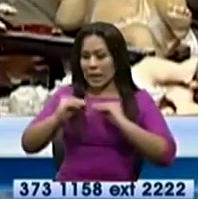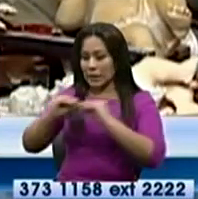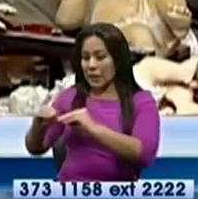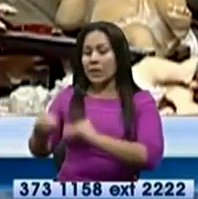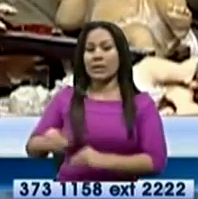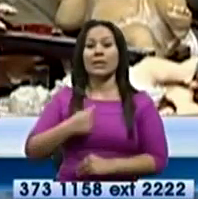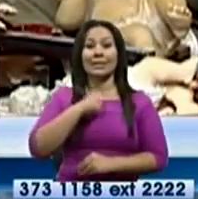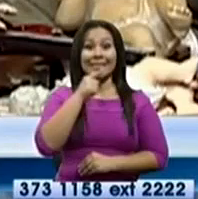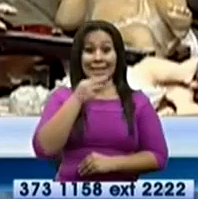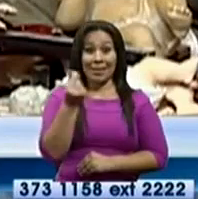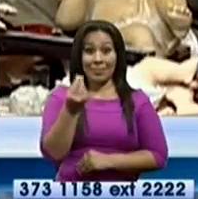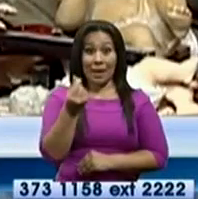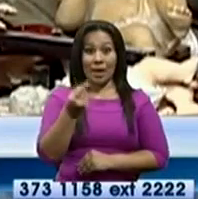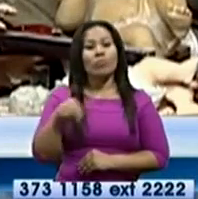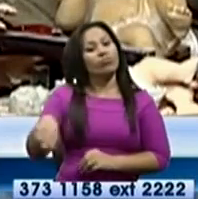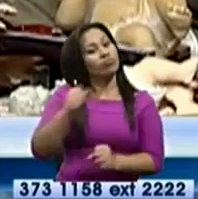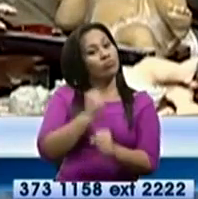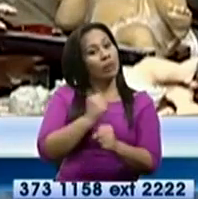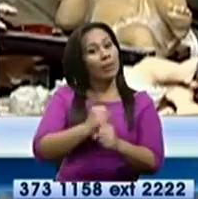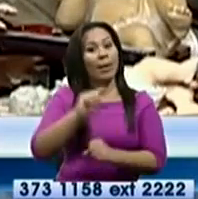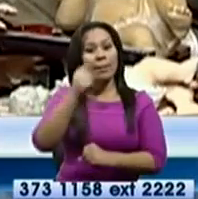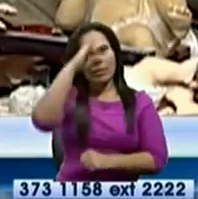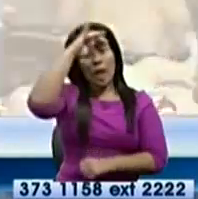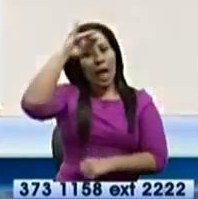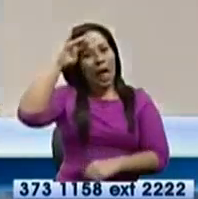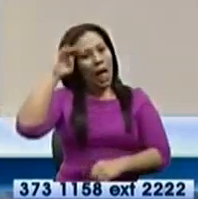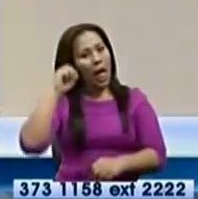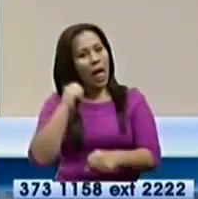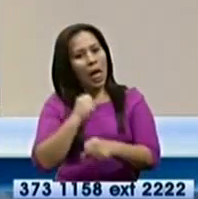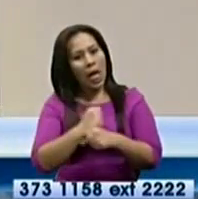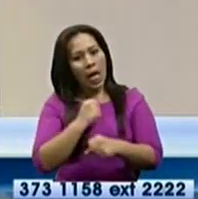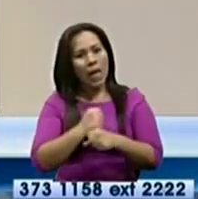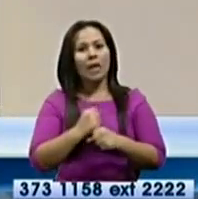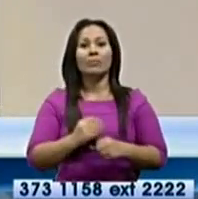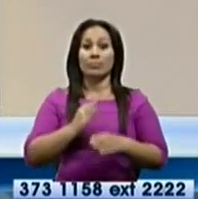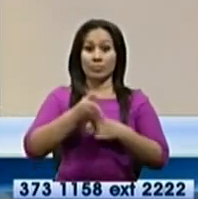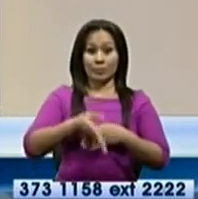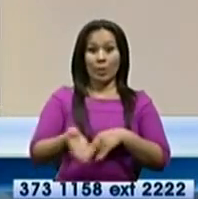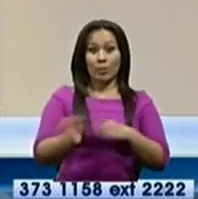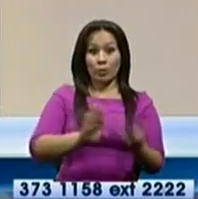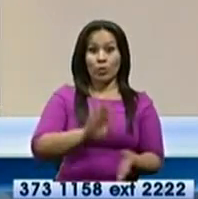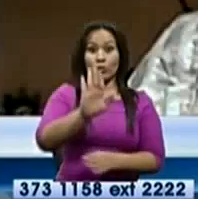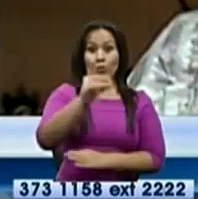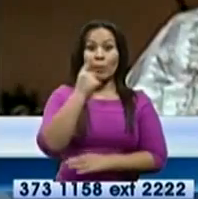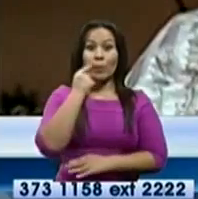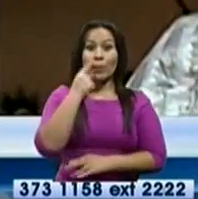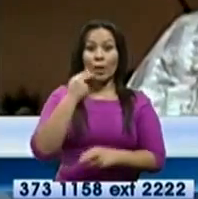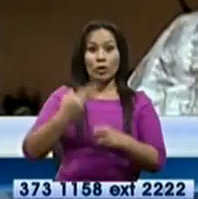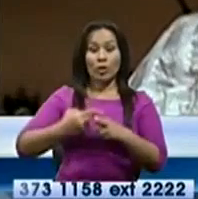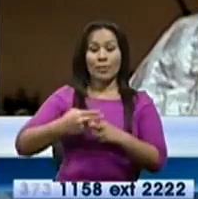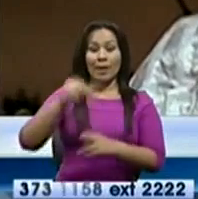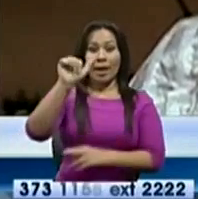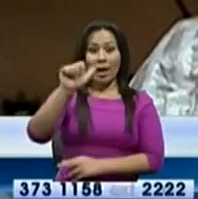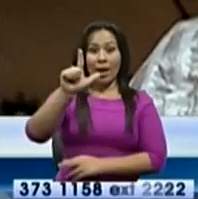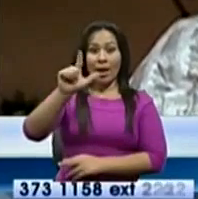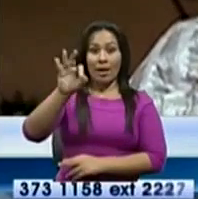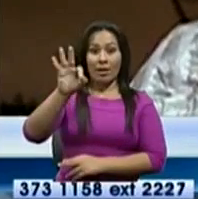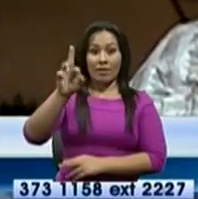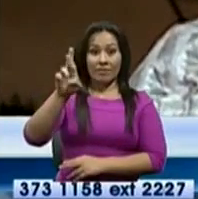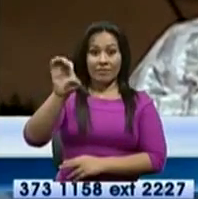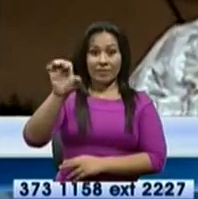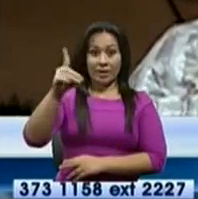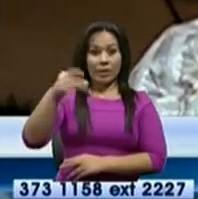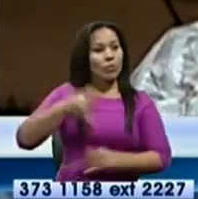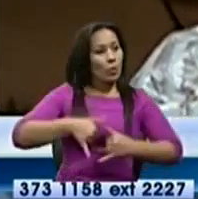él, decía que el pan se gana con el sudor de su frente. Después de la muerte de su padre, don Alfredo, ella decidió continuar con el